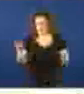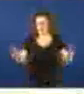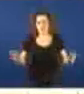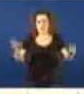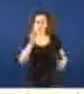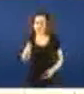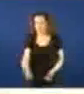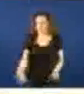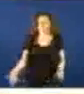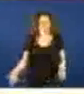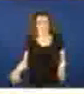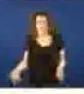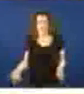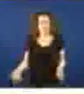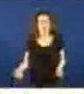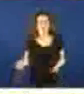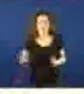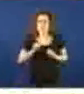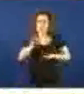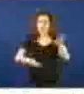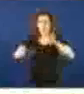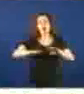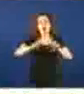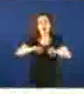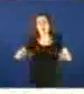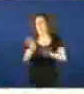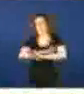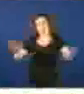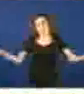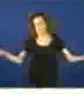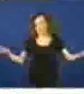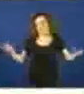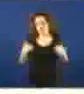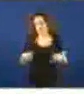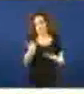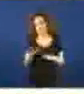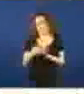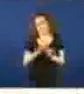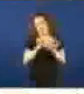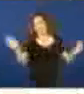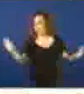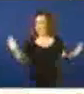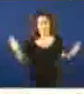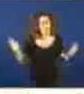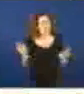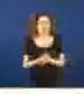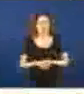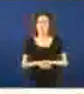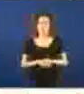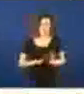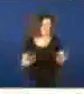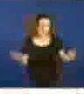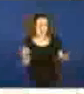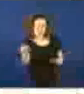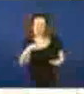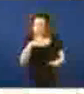polo tanto, non compliquemos isto máis. Creo que foi suficientemente claro. Bueno,